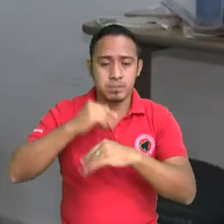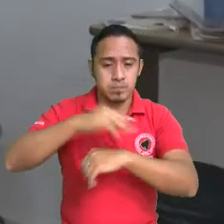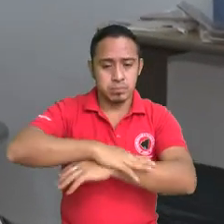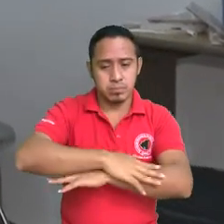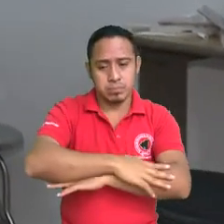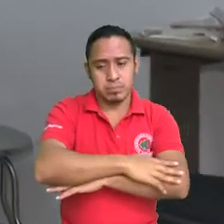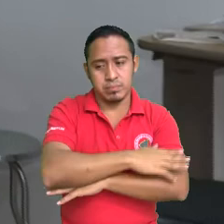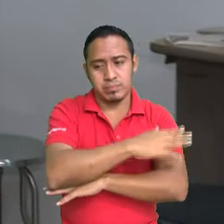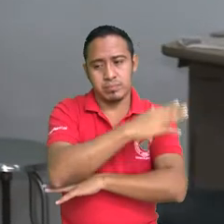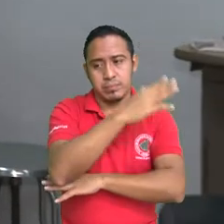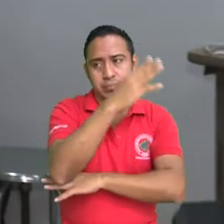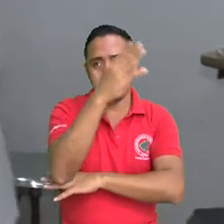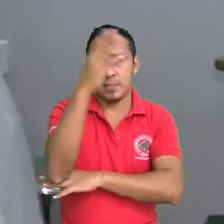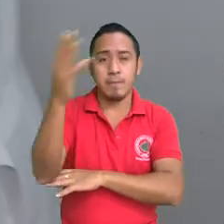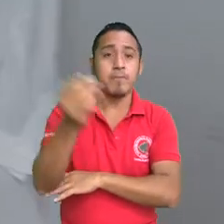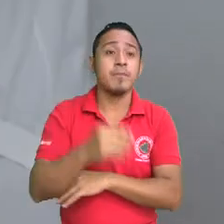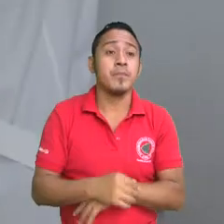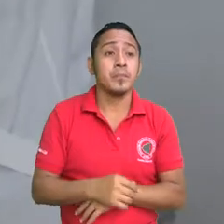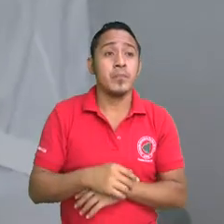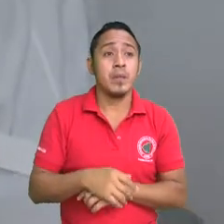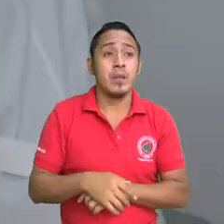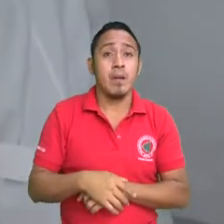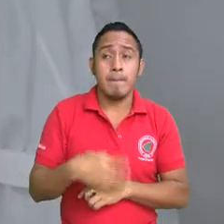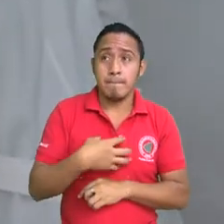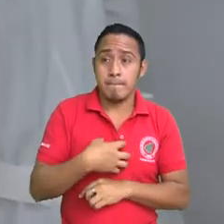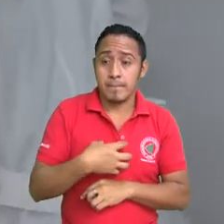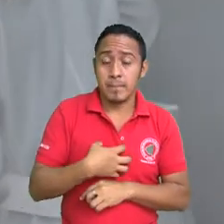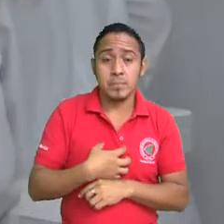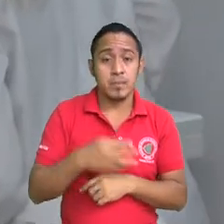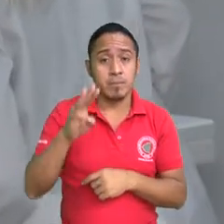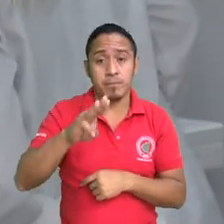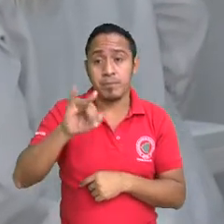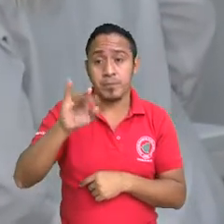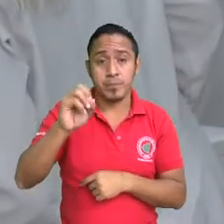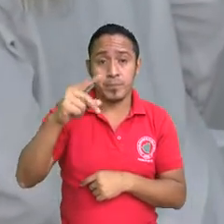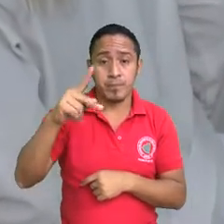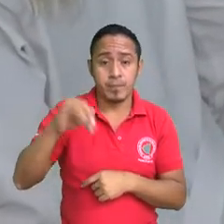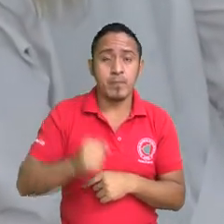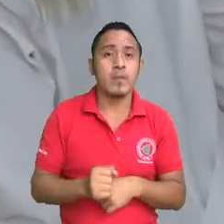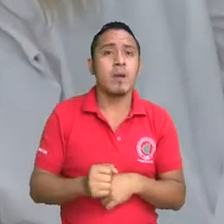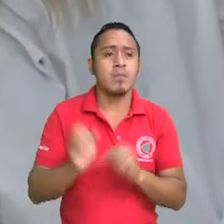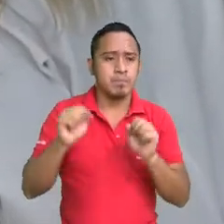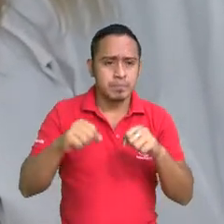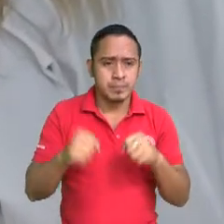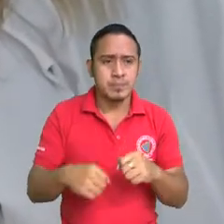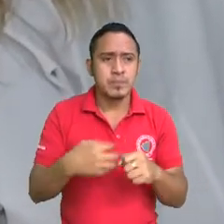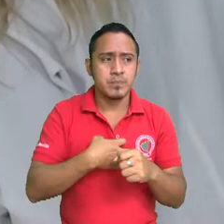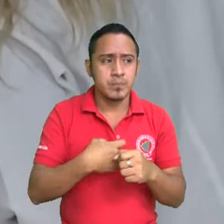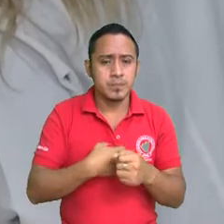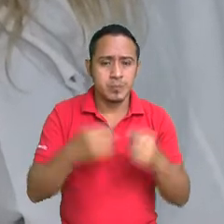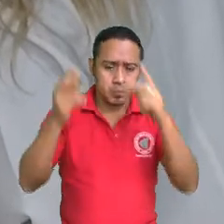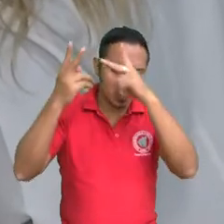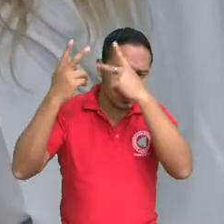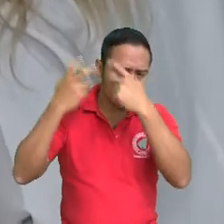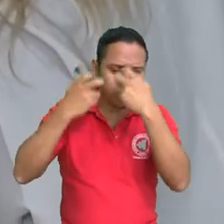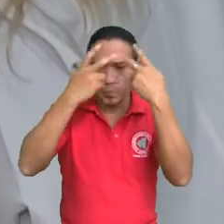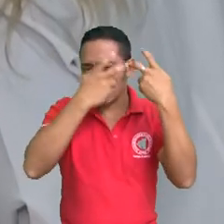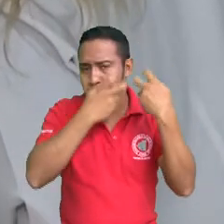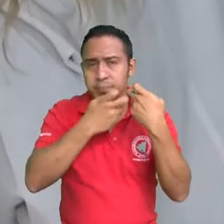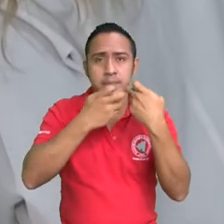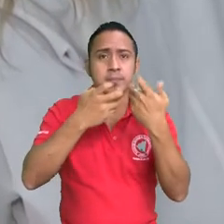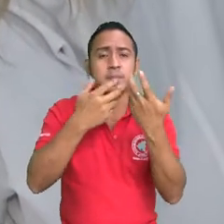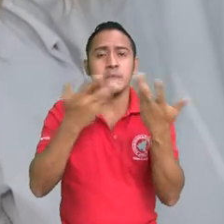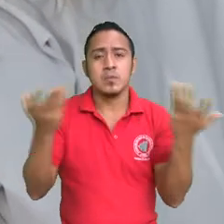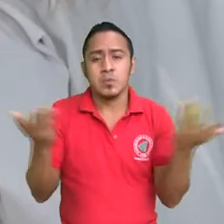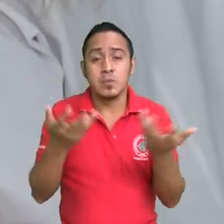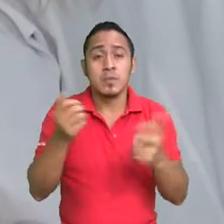progrese. Si hay progresión, si hay progresión de la miopía, hipermetropía, astigmatismo, nosotros hacemos otros análisis para ver